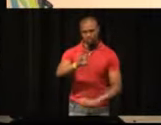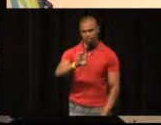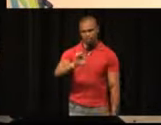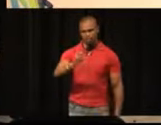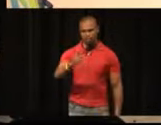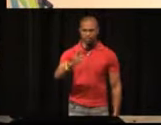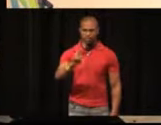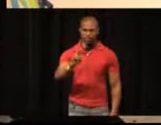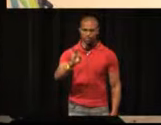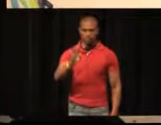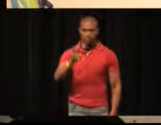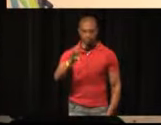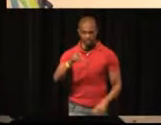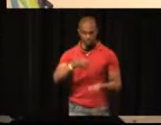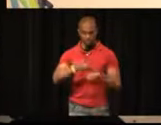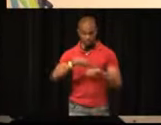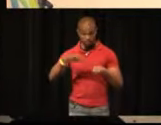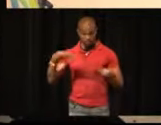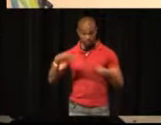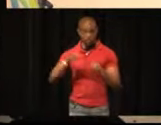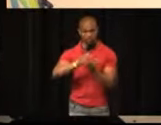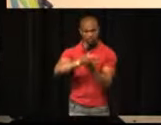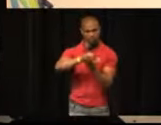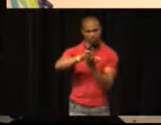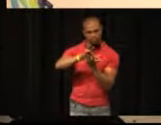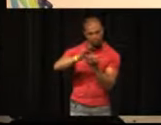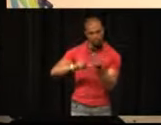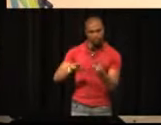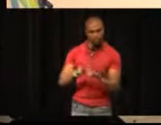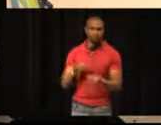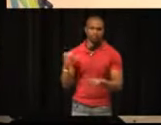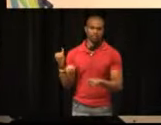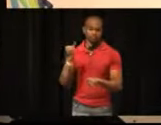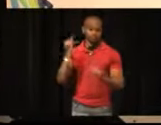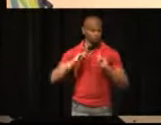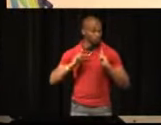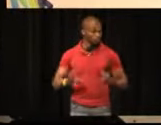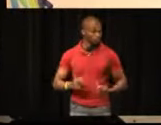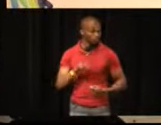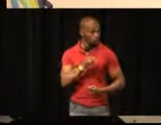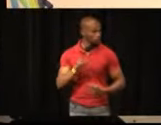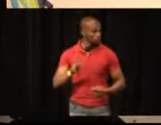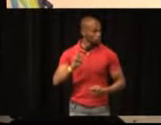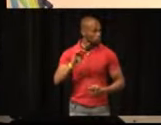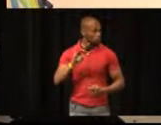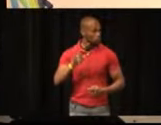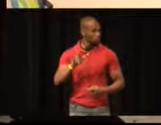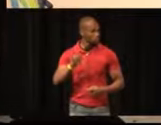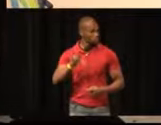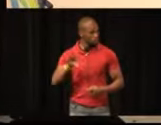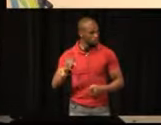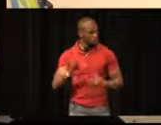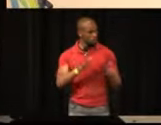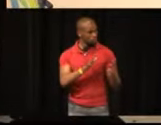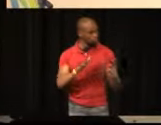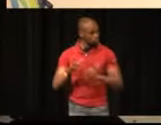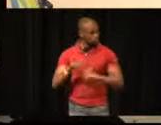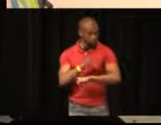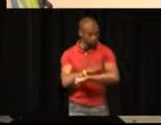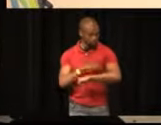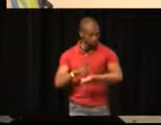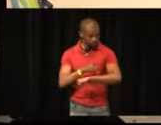en entrenamiento deportivo, con maestría en transdisciplinaridad y profesor de UNI-ITALO de las materias procesos